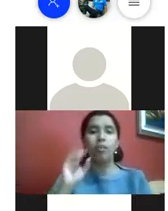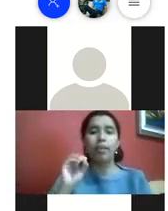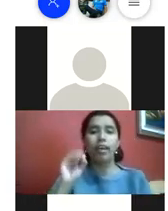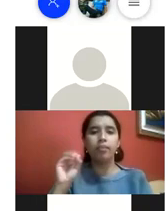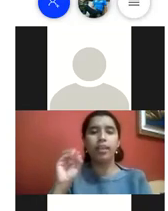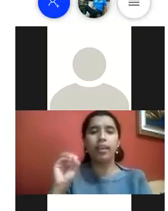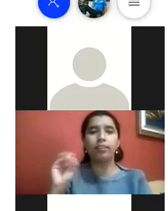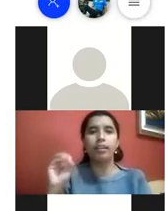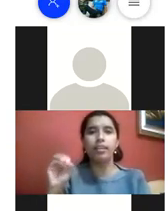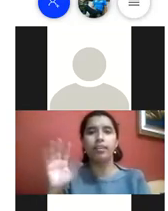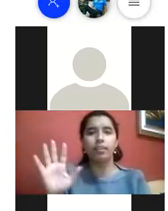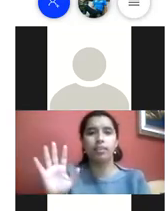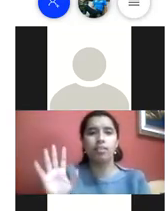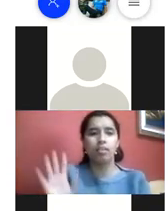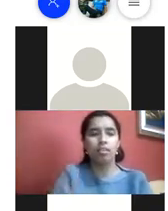aquí.